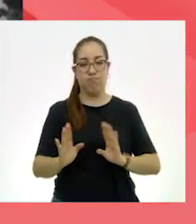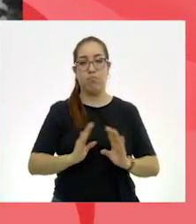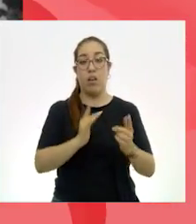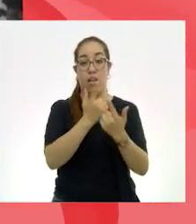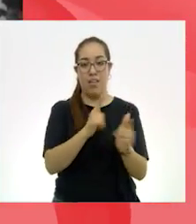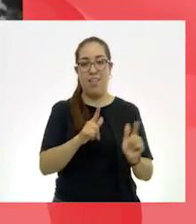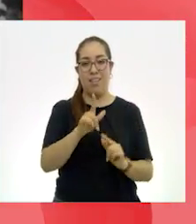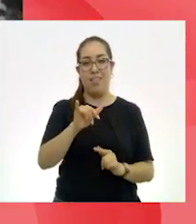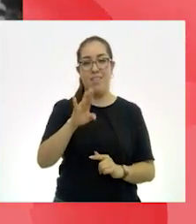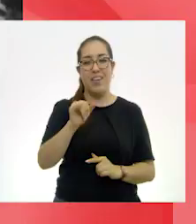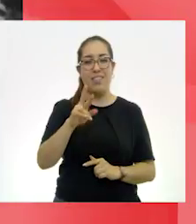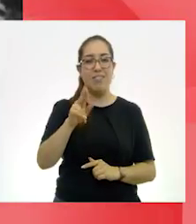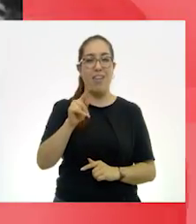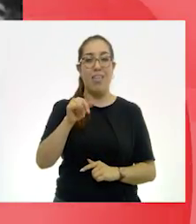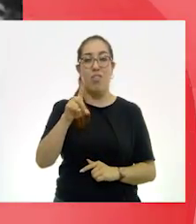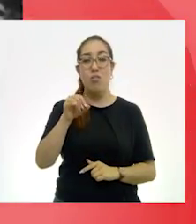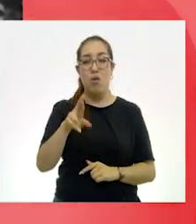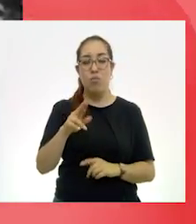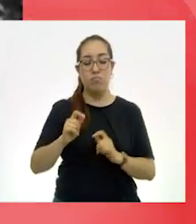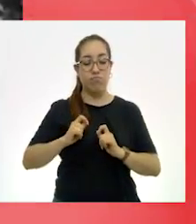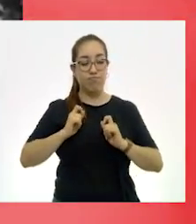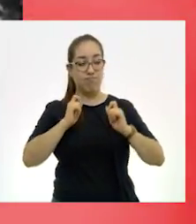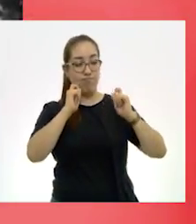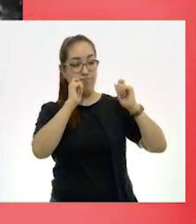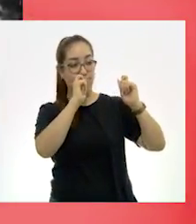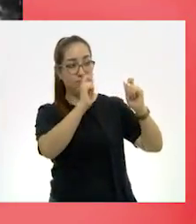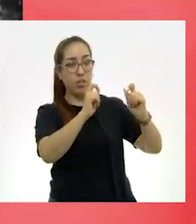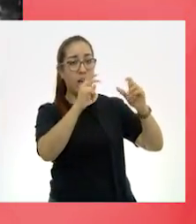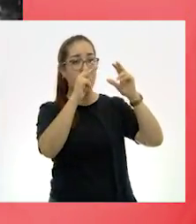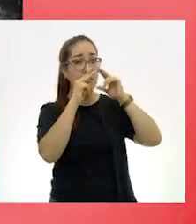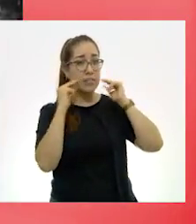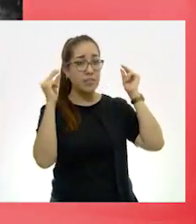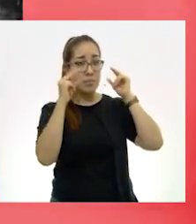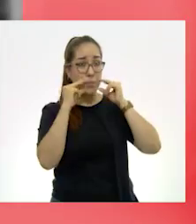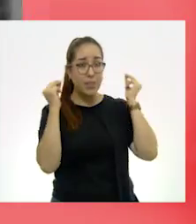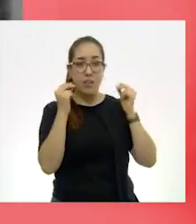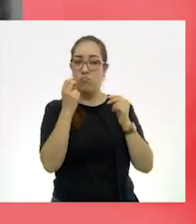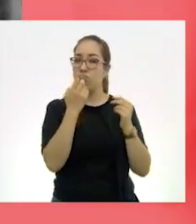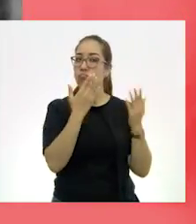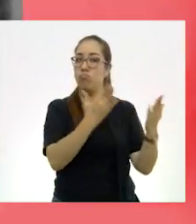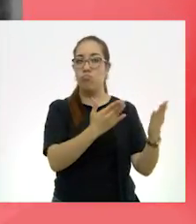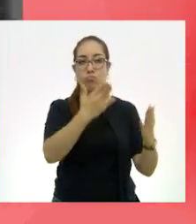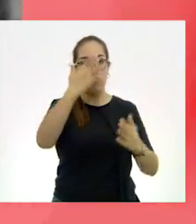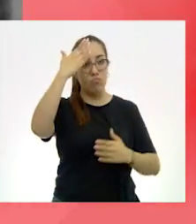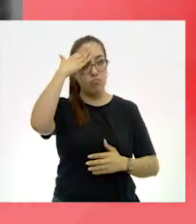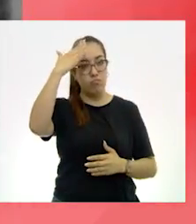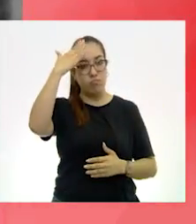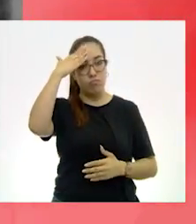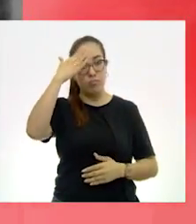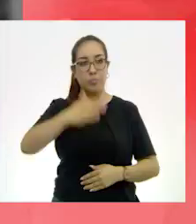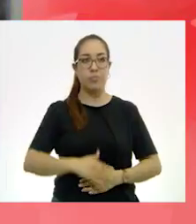Libertador designó a Emiliano Zapata como general en jefe o como jefe supremo y